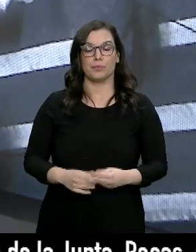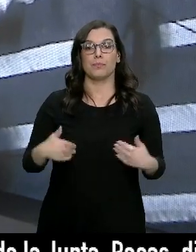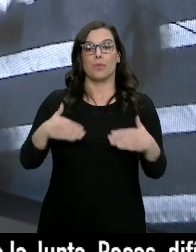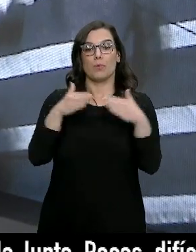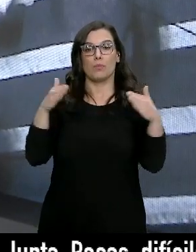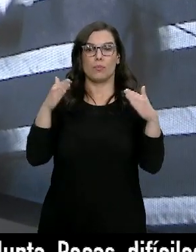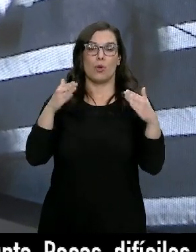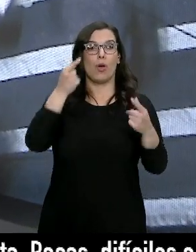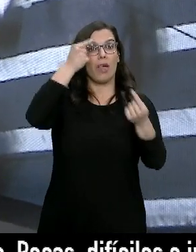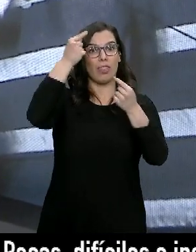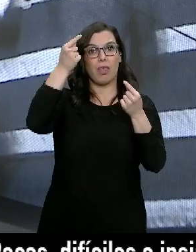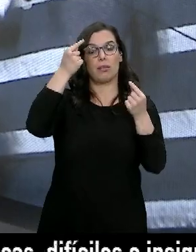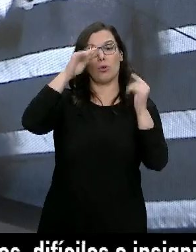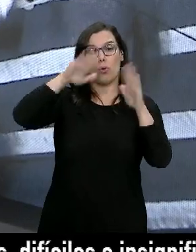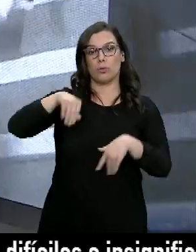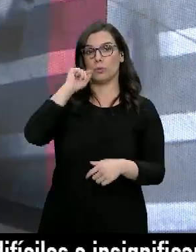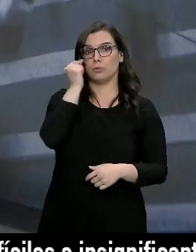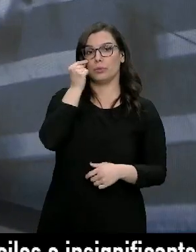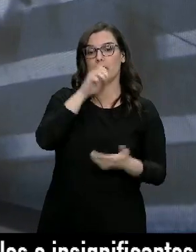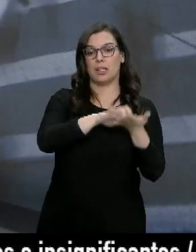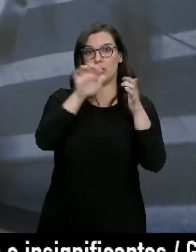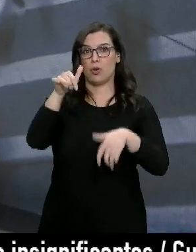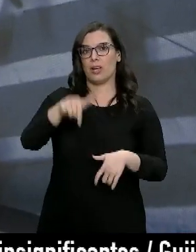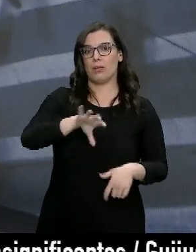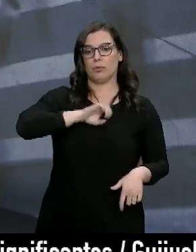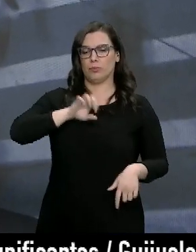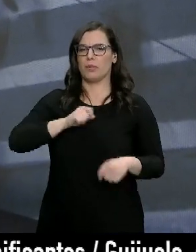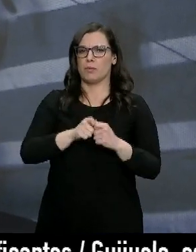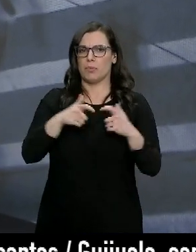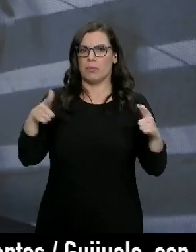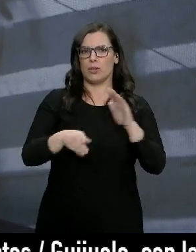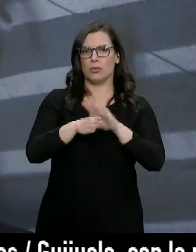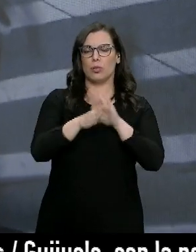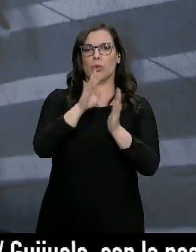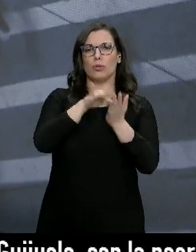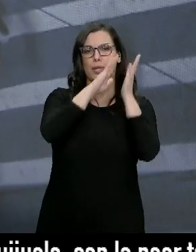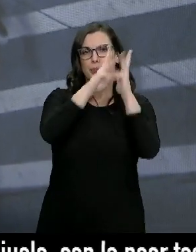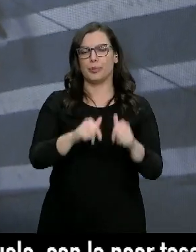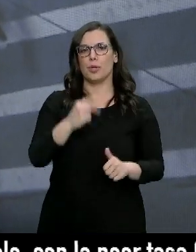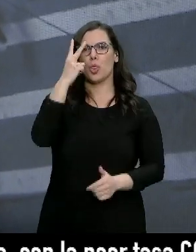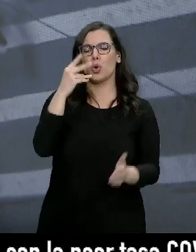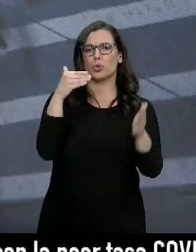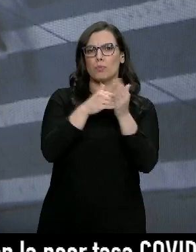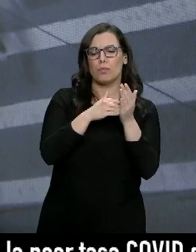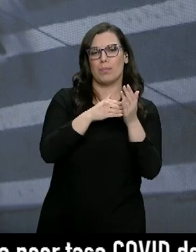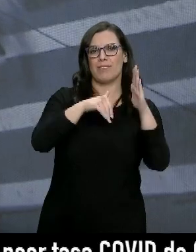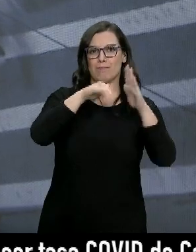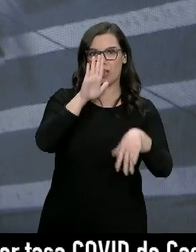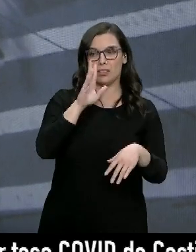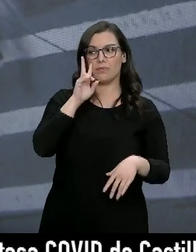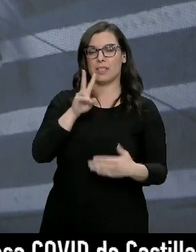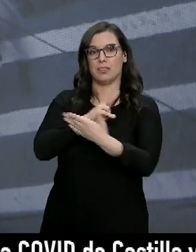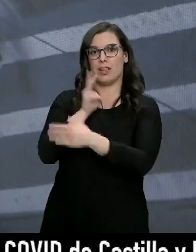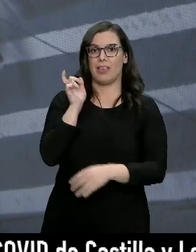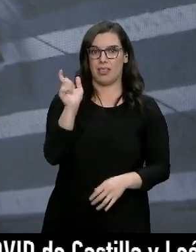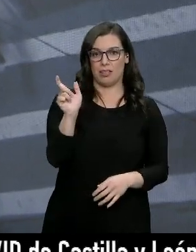Comenzamos con los últimos datos de contagios en Castilla y León, que siguen subiendo. Se han registrado más de 2.000 nuevos casos. Ahí